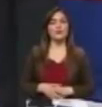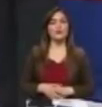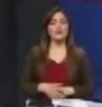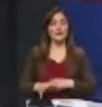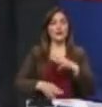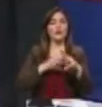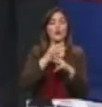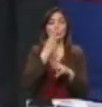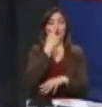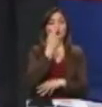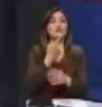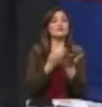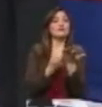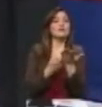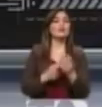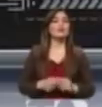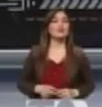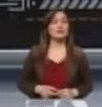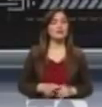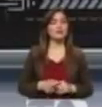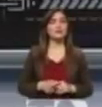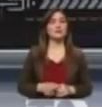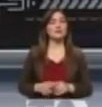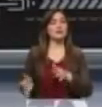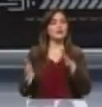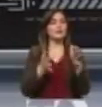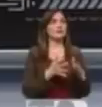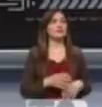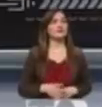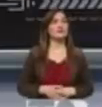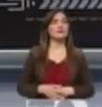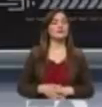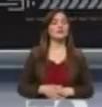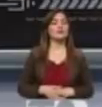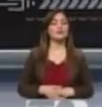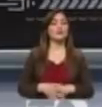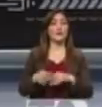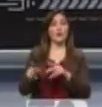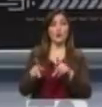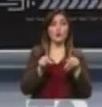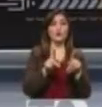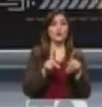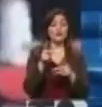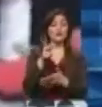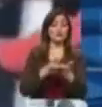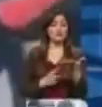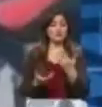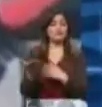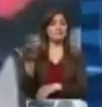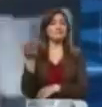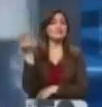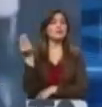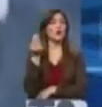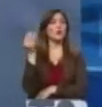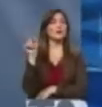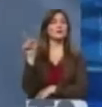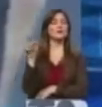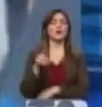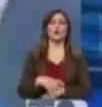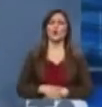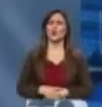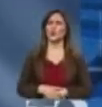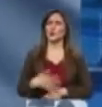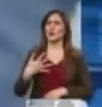cuéntanos qué nos has preparado para Mundo Curioso. Mis mundonáticos, ¿están listos para ver lo que le ocurrió a un joven que se